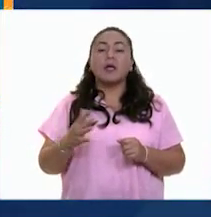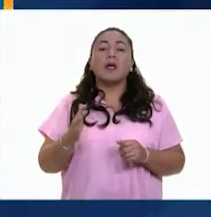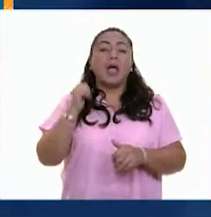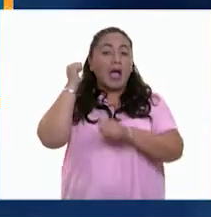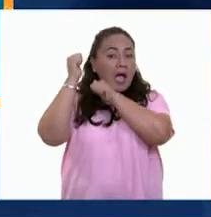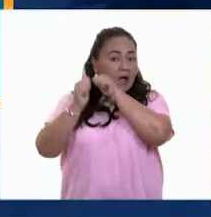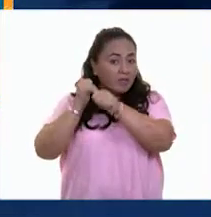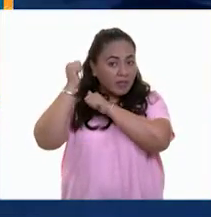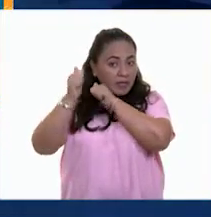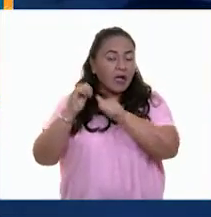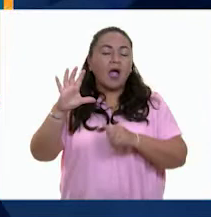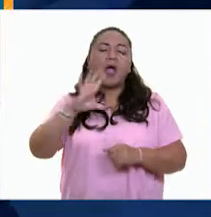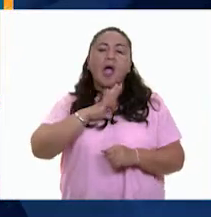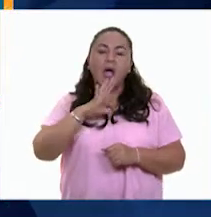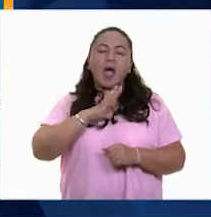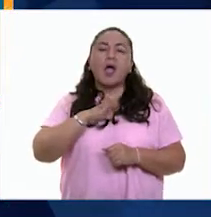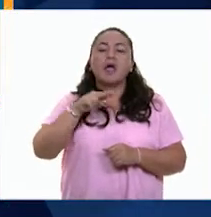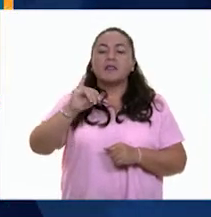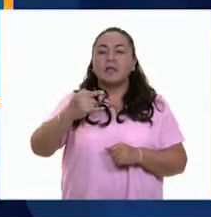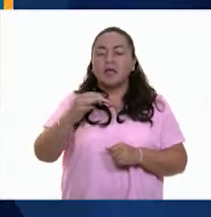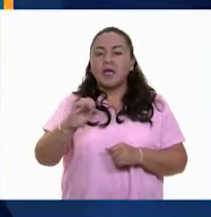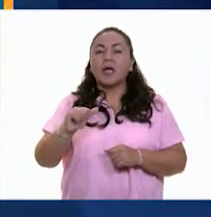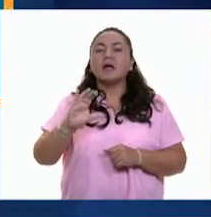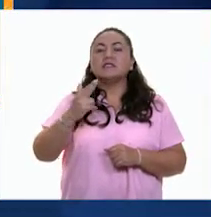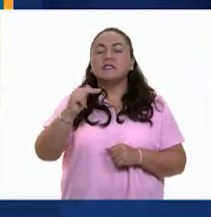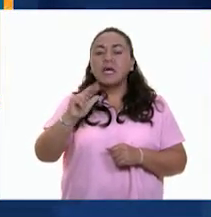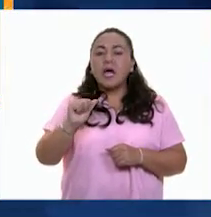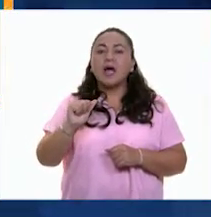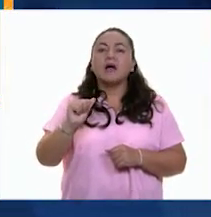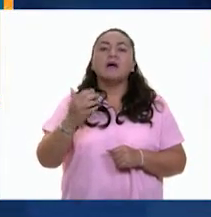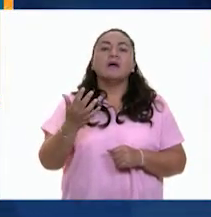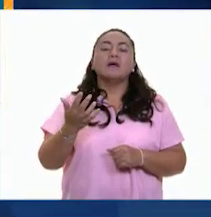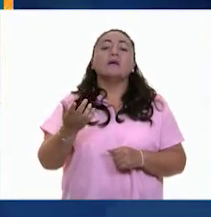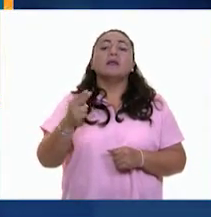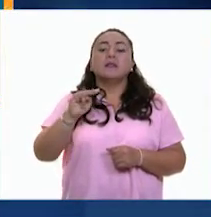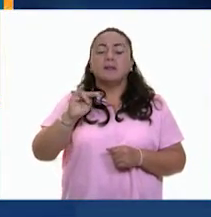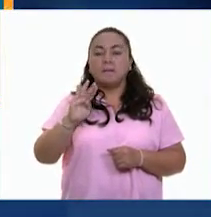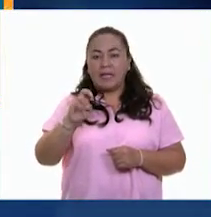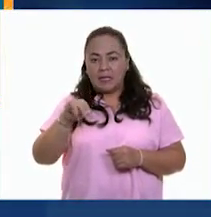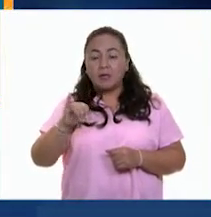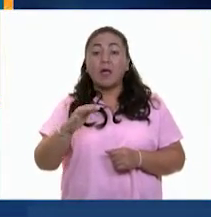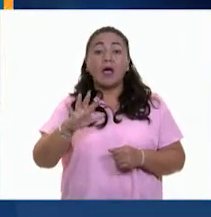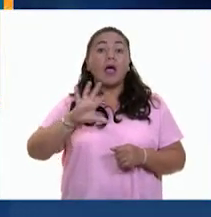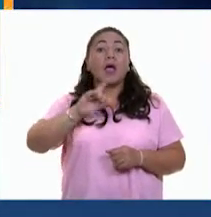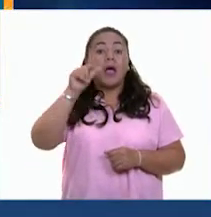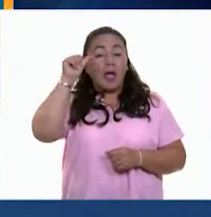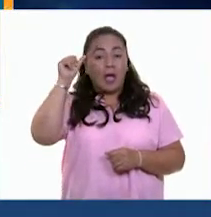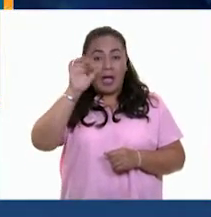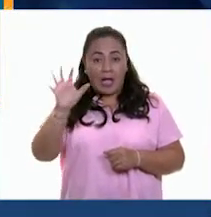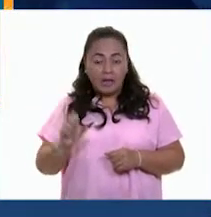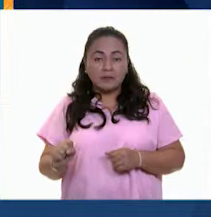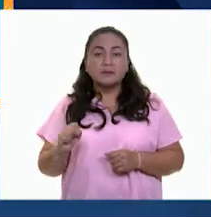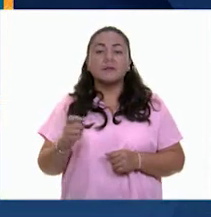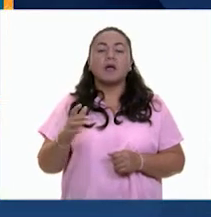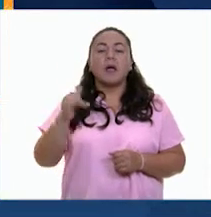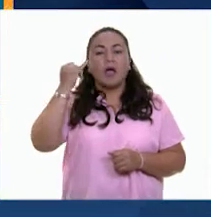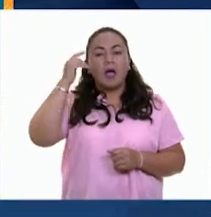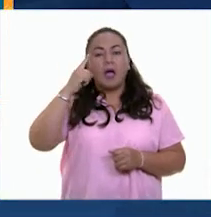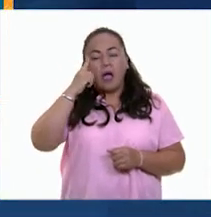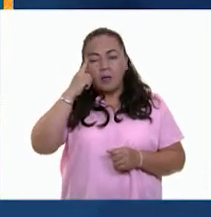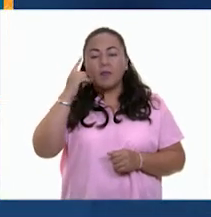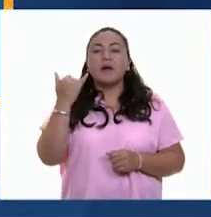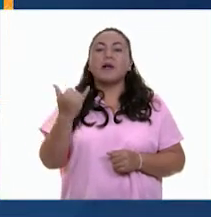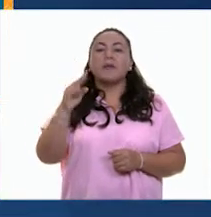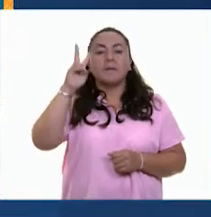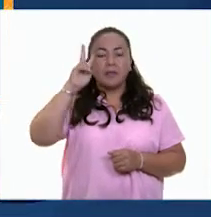África tenemos a países como Níger, Chad y Benín, mientras que en Asia están países como Japón y